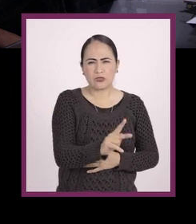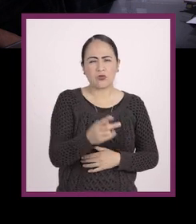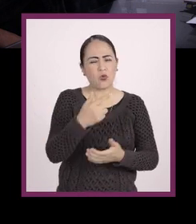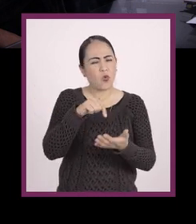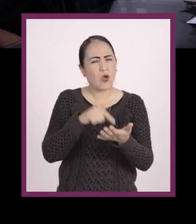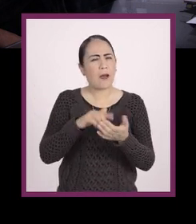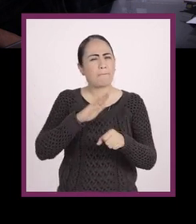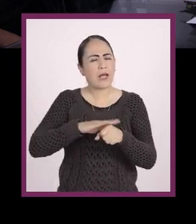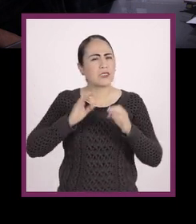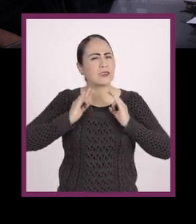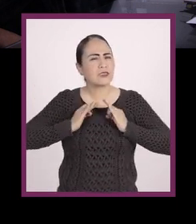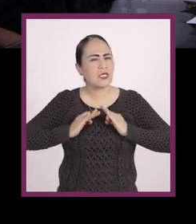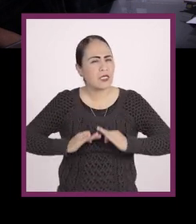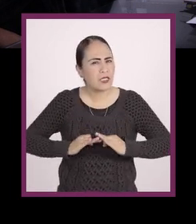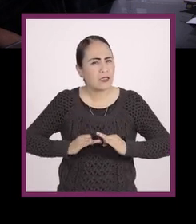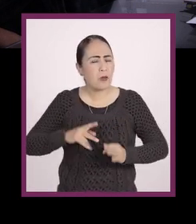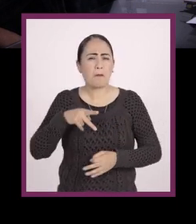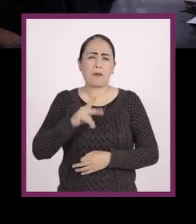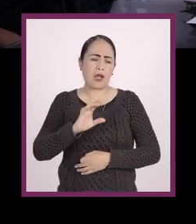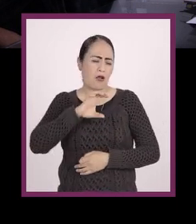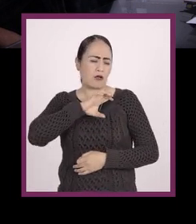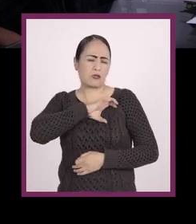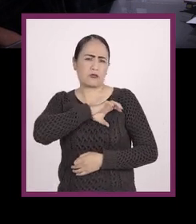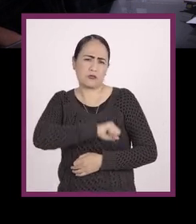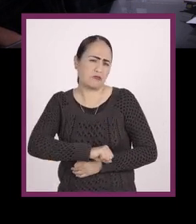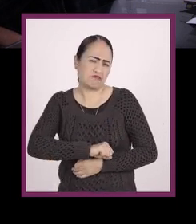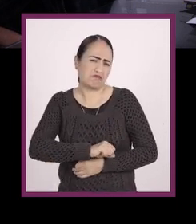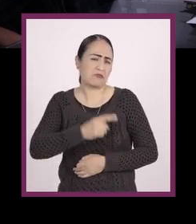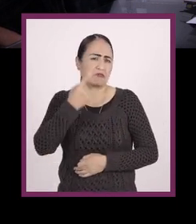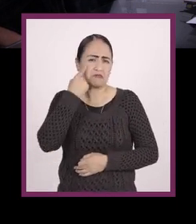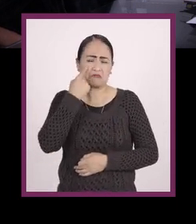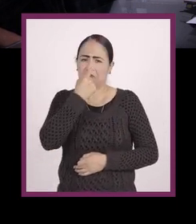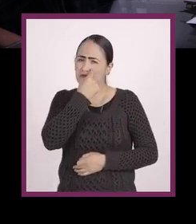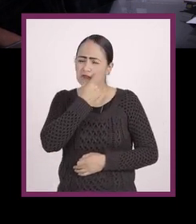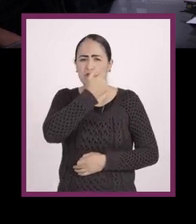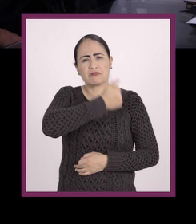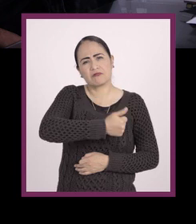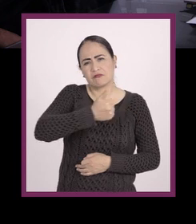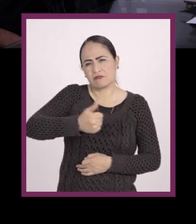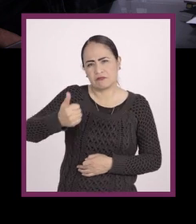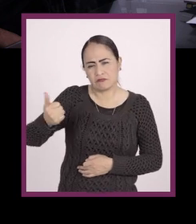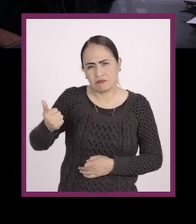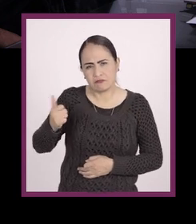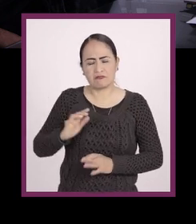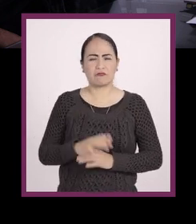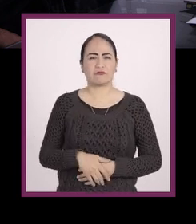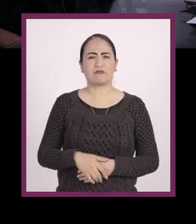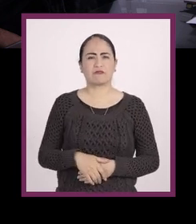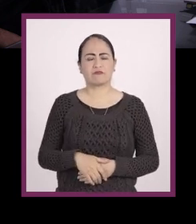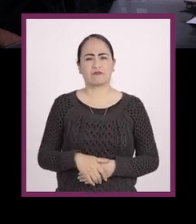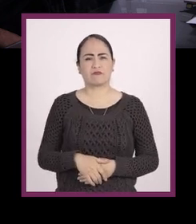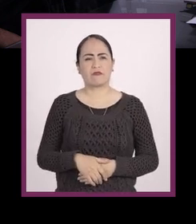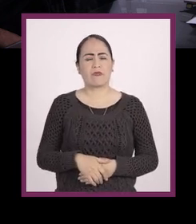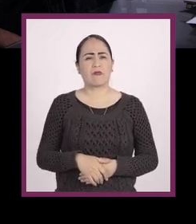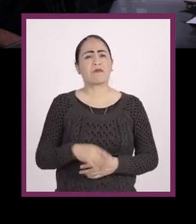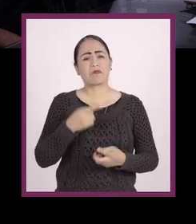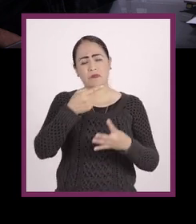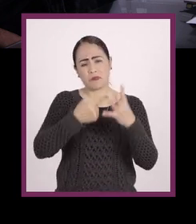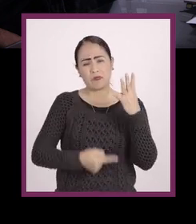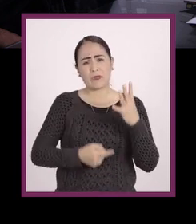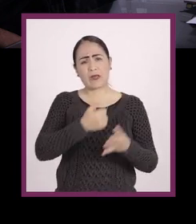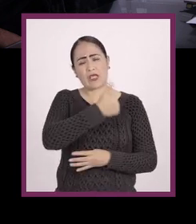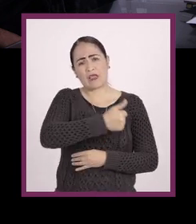selva y similares más tranquilos pero la preferencia es diferente para cada persona